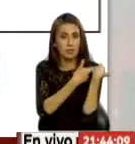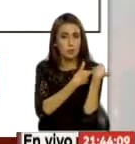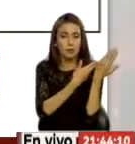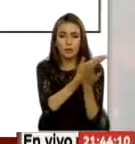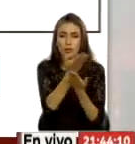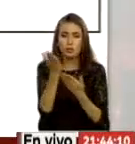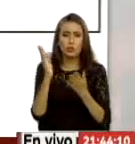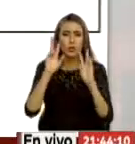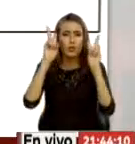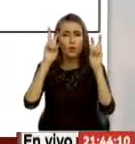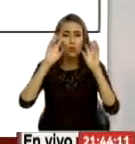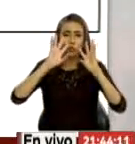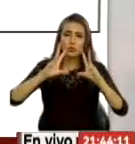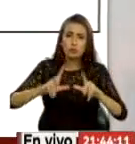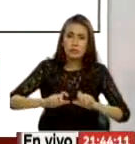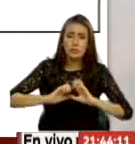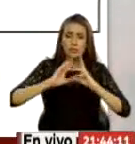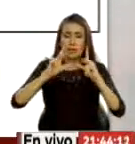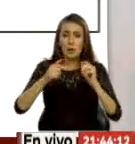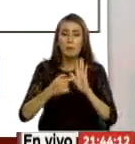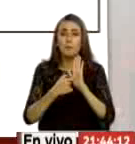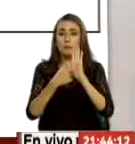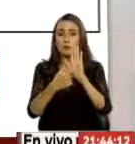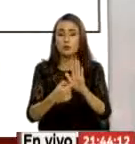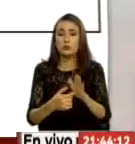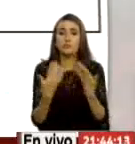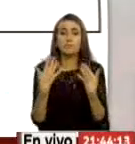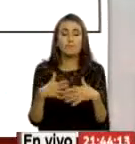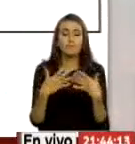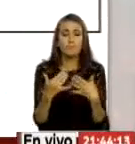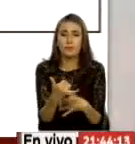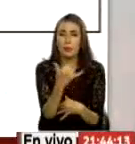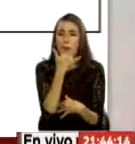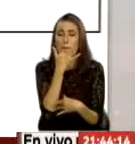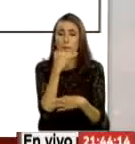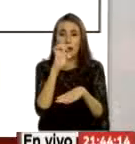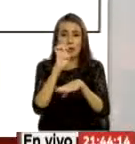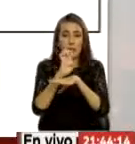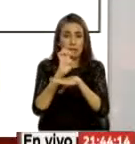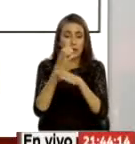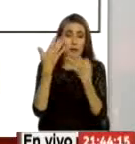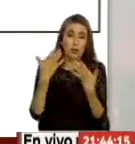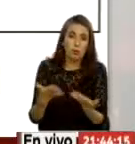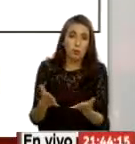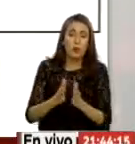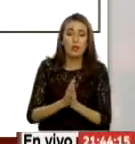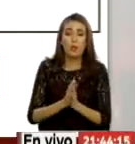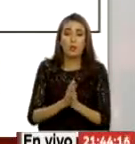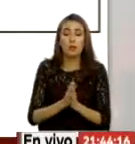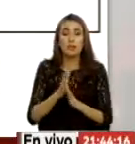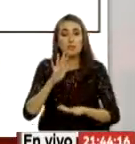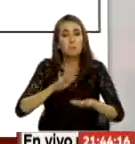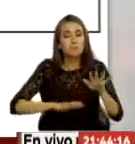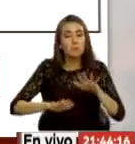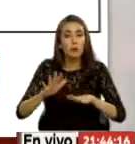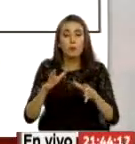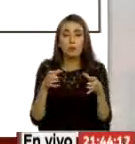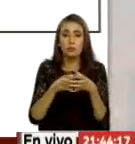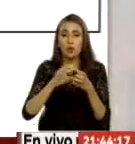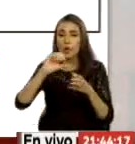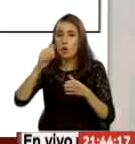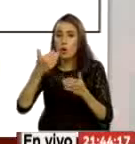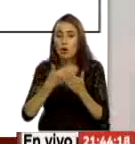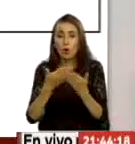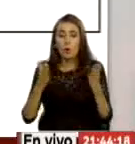de corrupción que ha hecho quedar mal al pueblo ecuatoriano, que posiblemente entre todos otros factores,